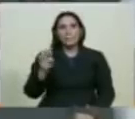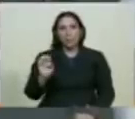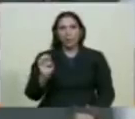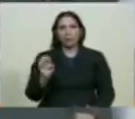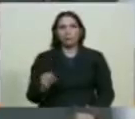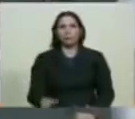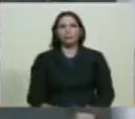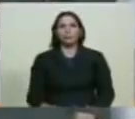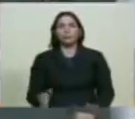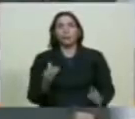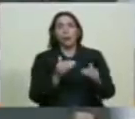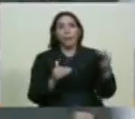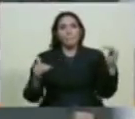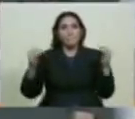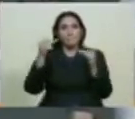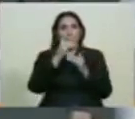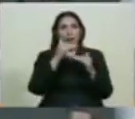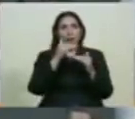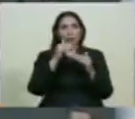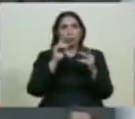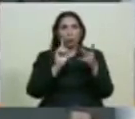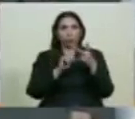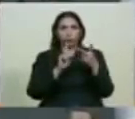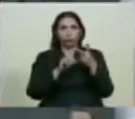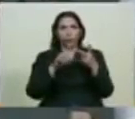y al mayor general Pedro Juliap,